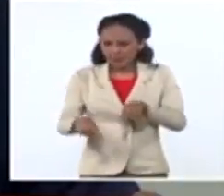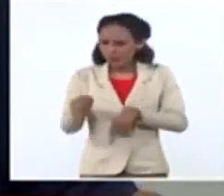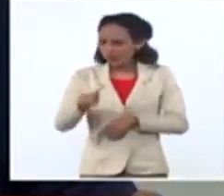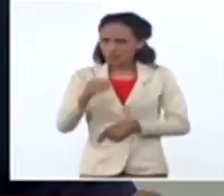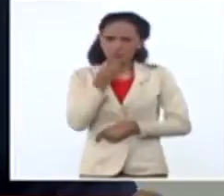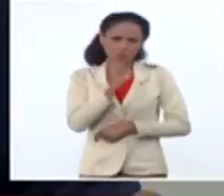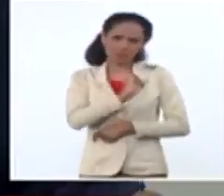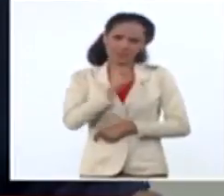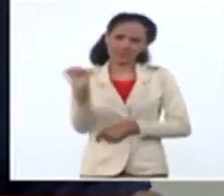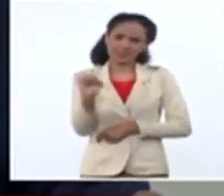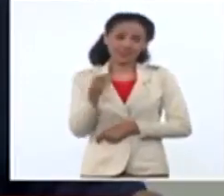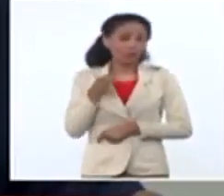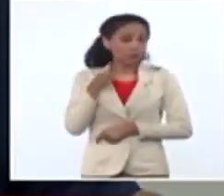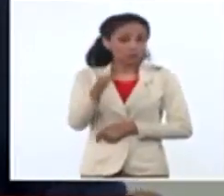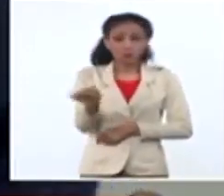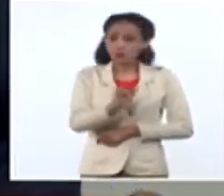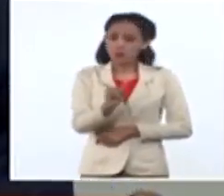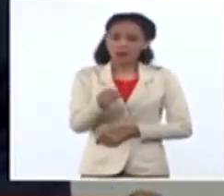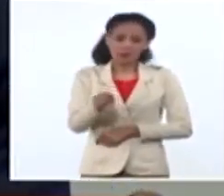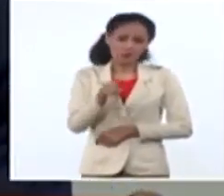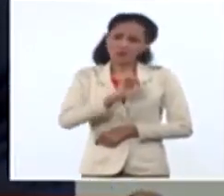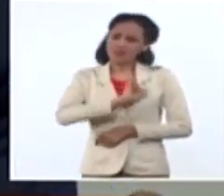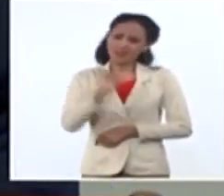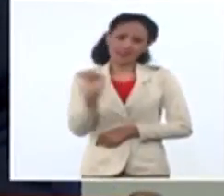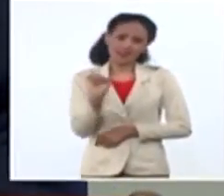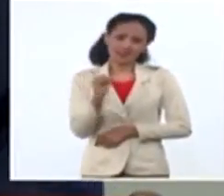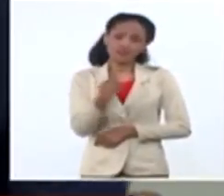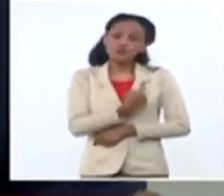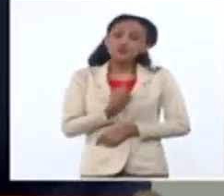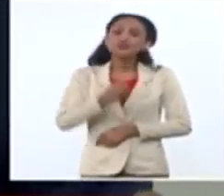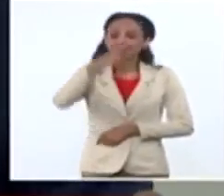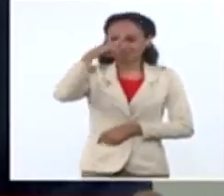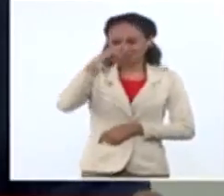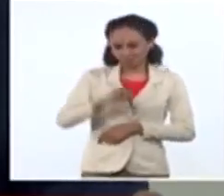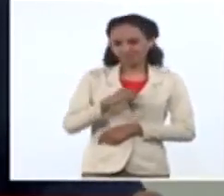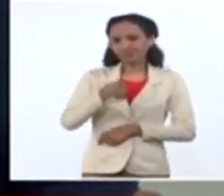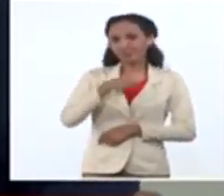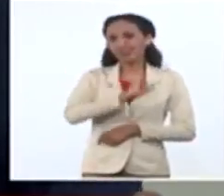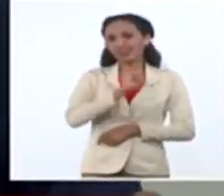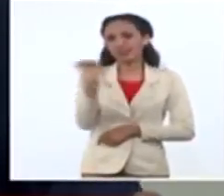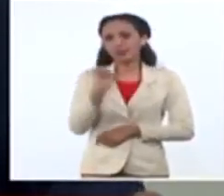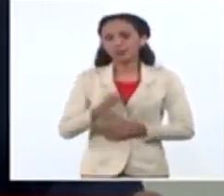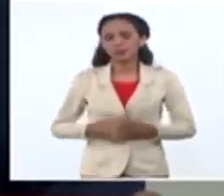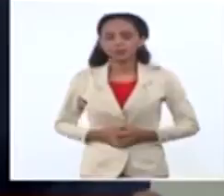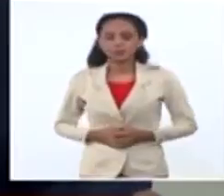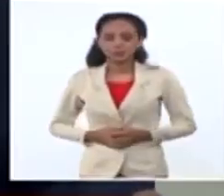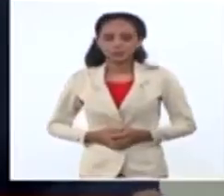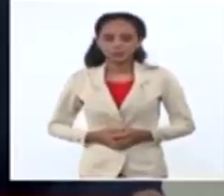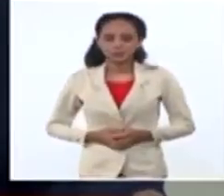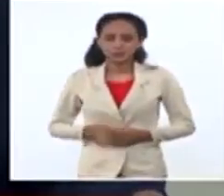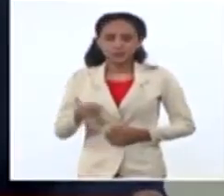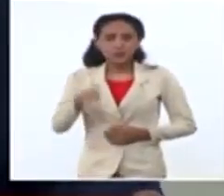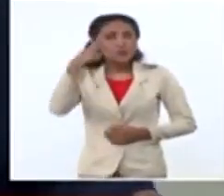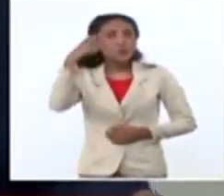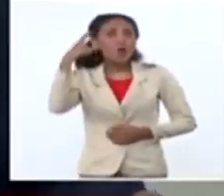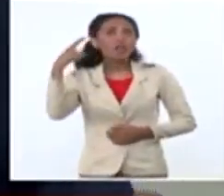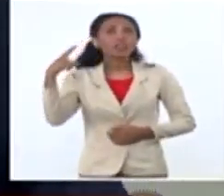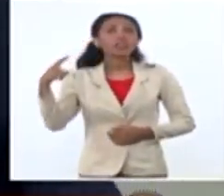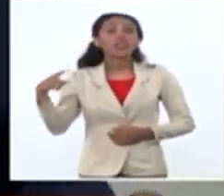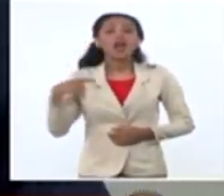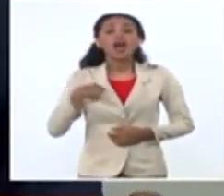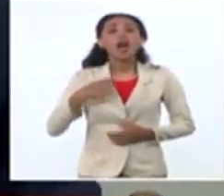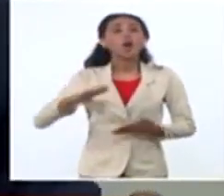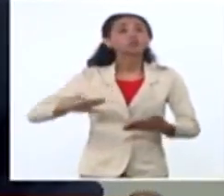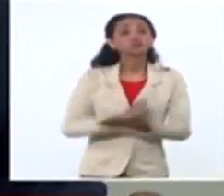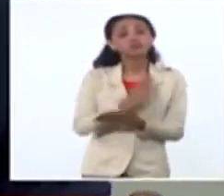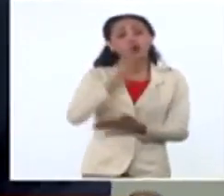adelante. Despejen ese sueño despierten